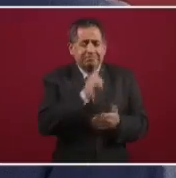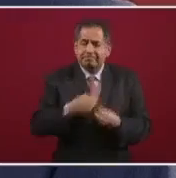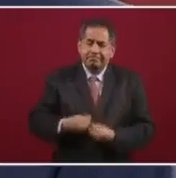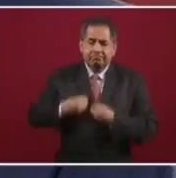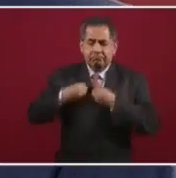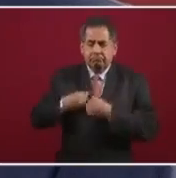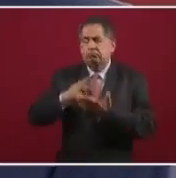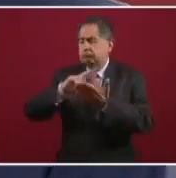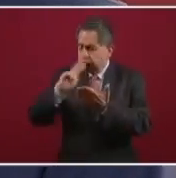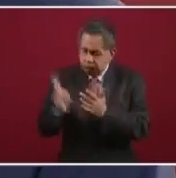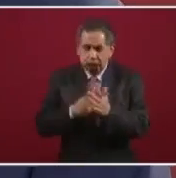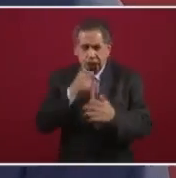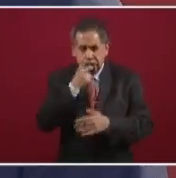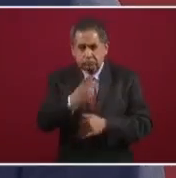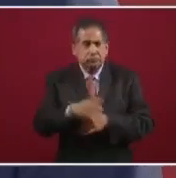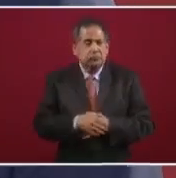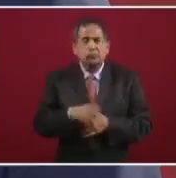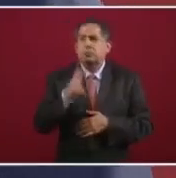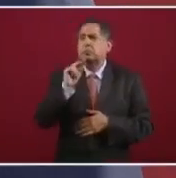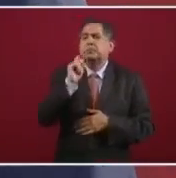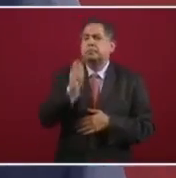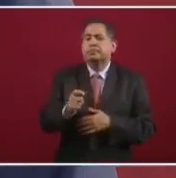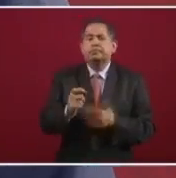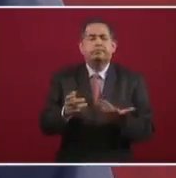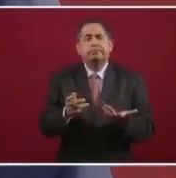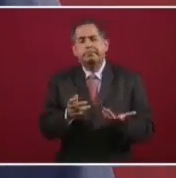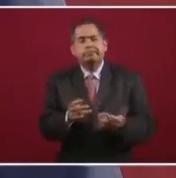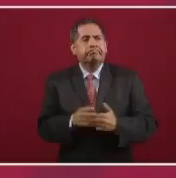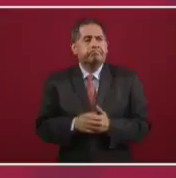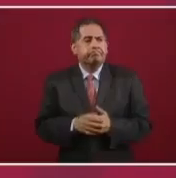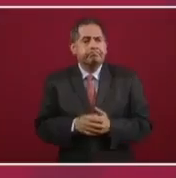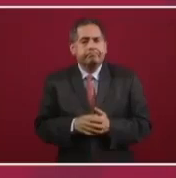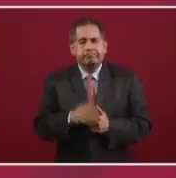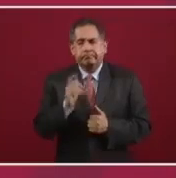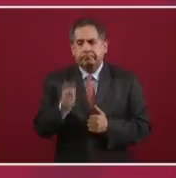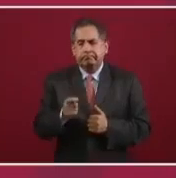Y repito, no es un asunto de